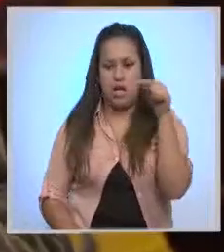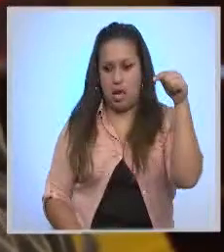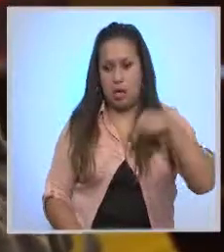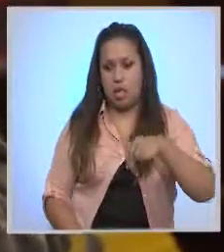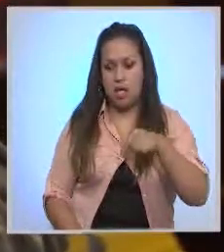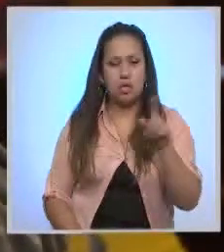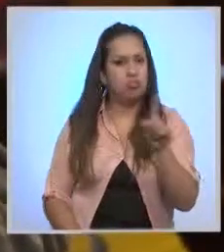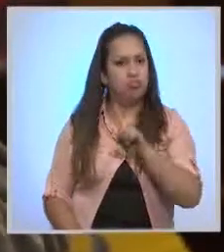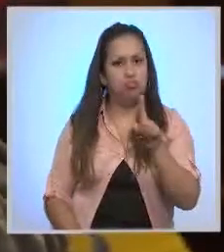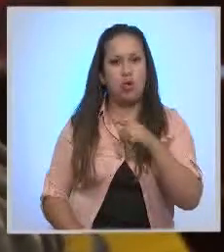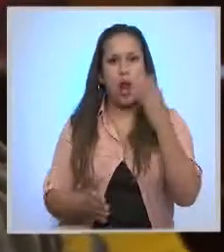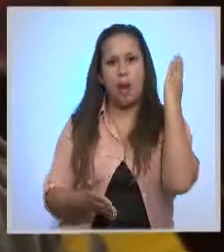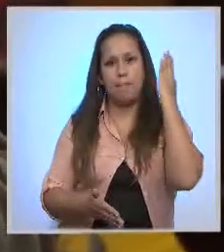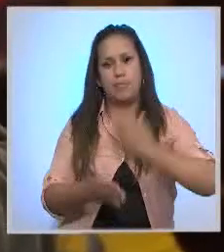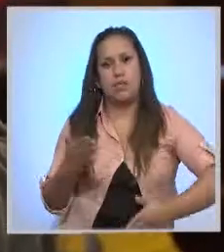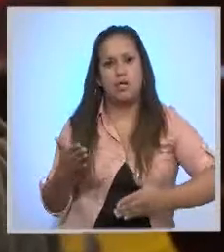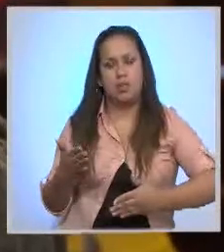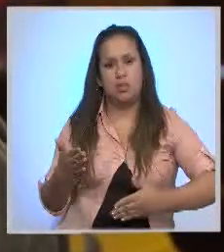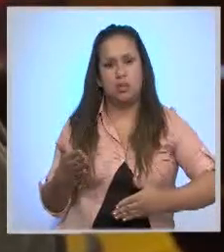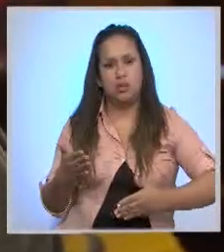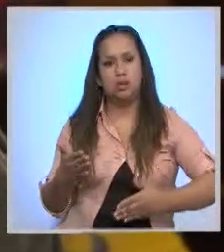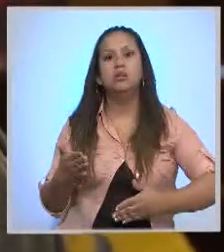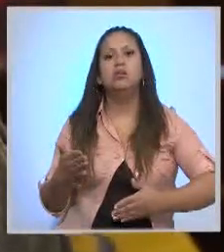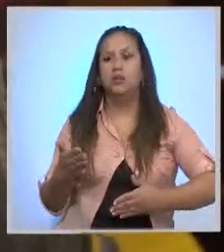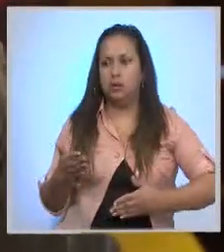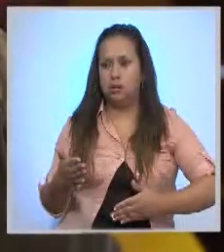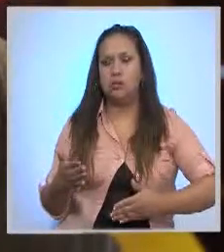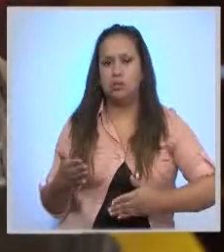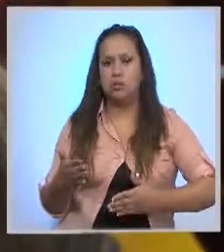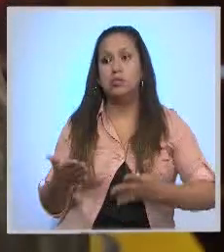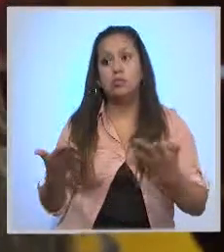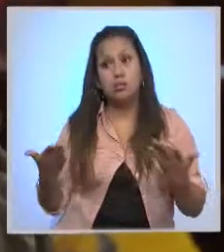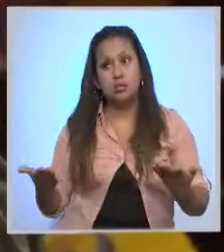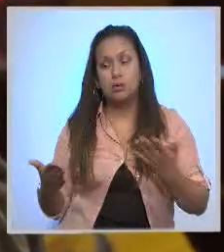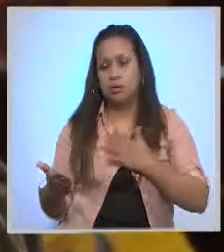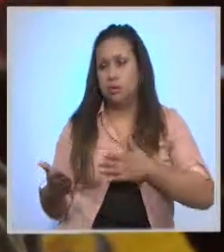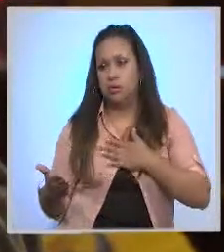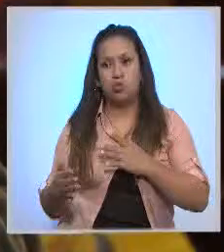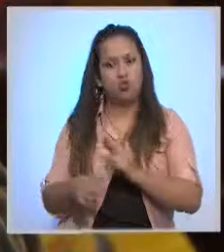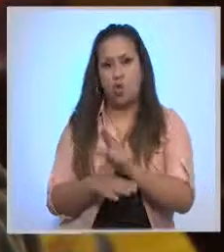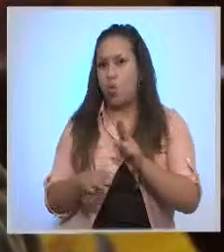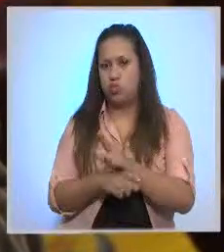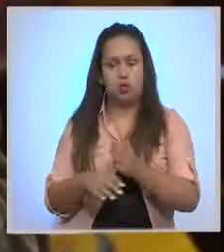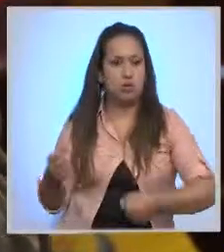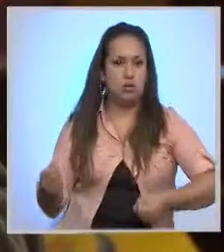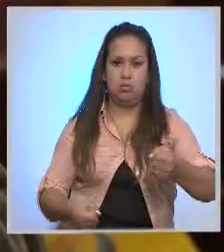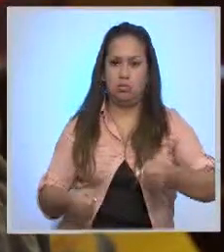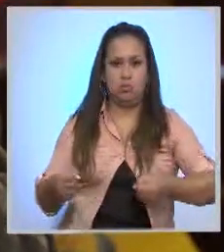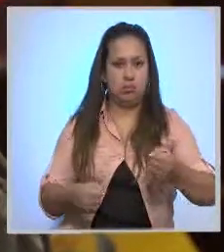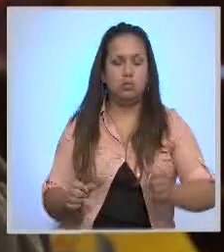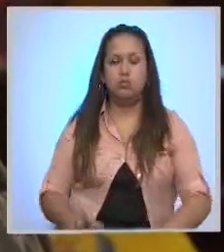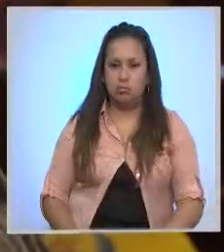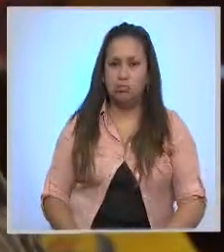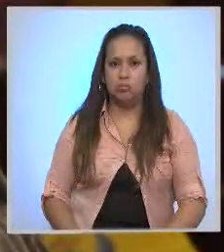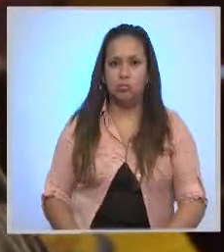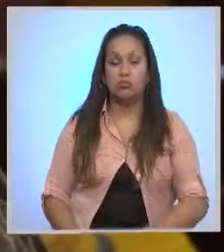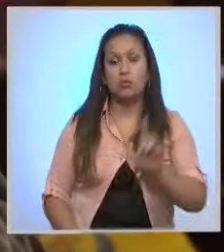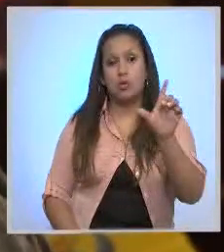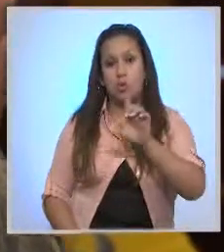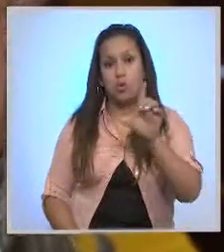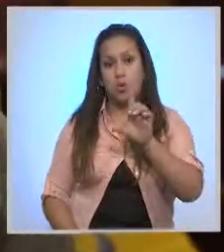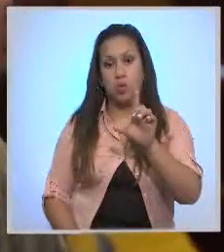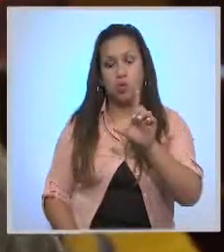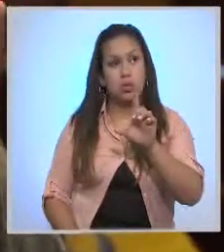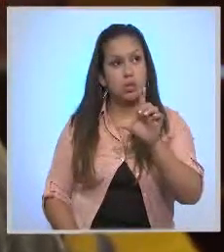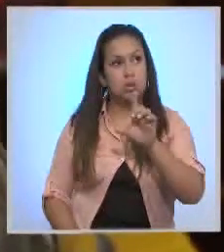reducirlo al 50 por ciento decir desmotivar el tema del vehículo particular exacto entonces el lunes los